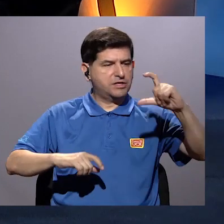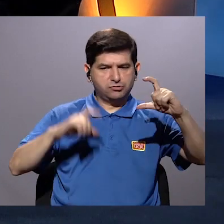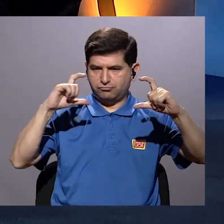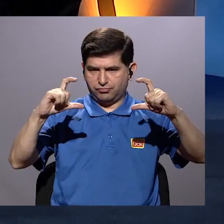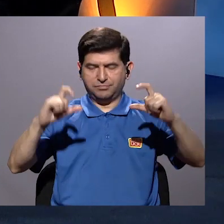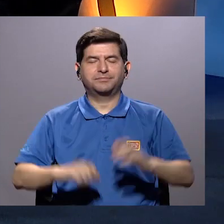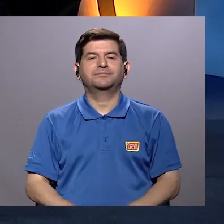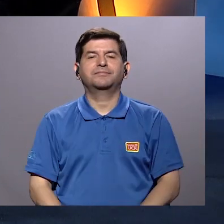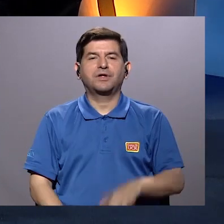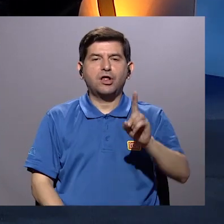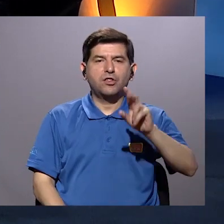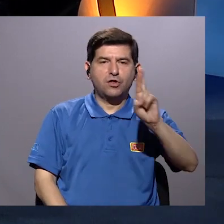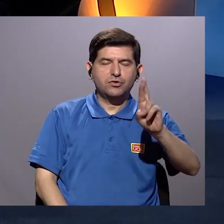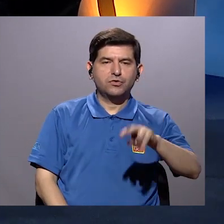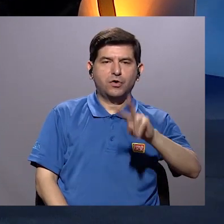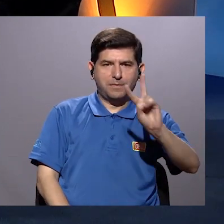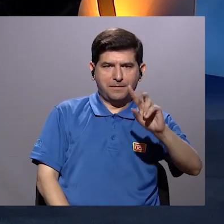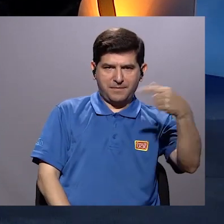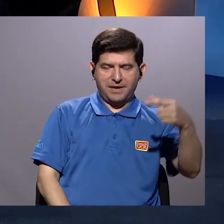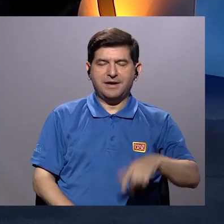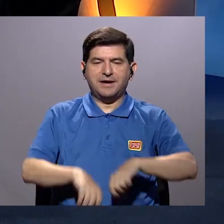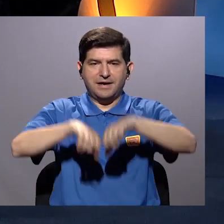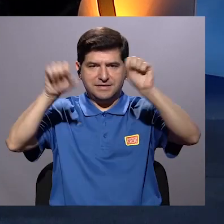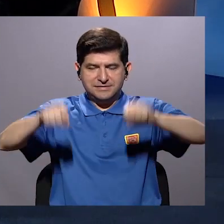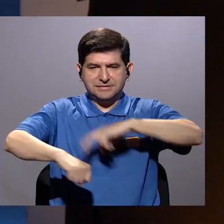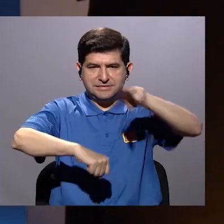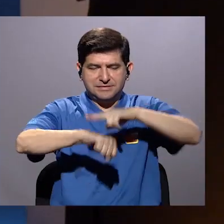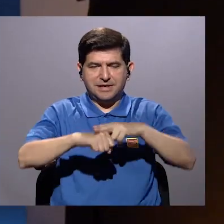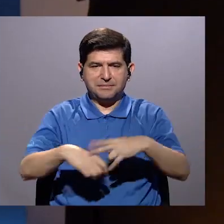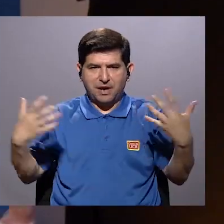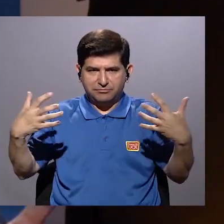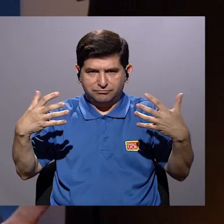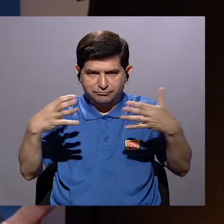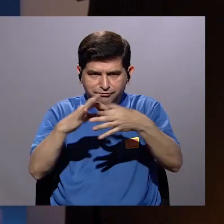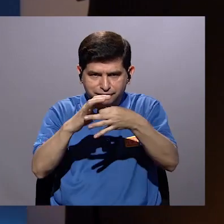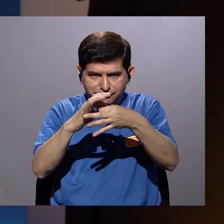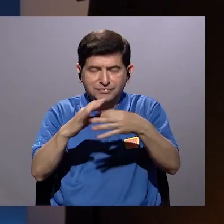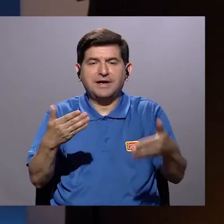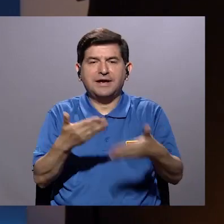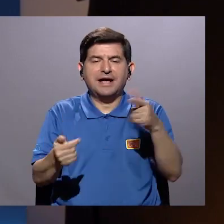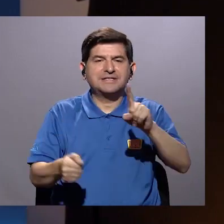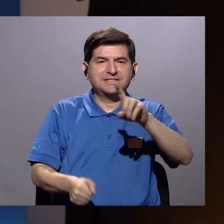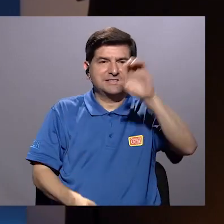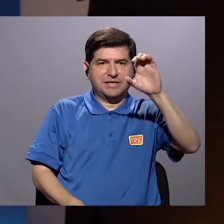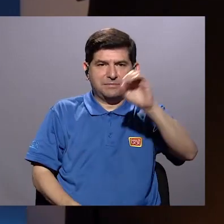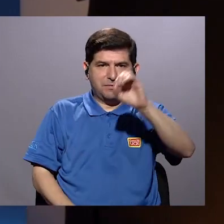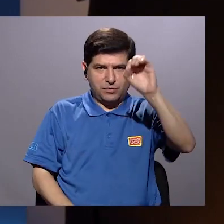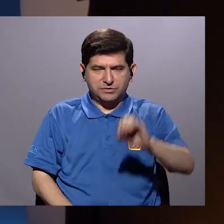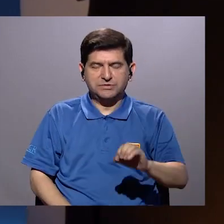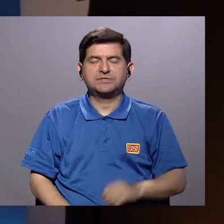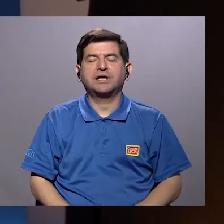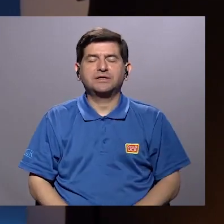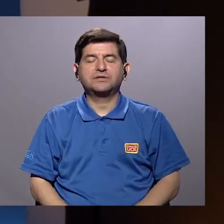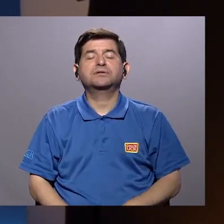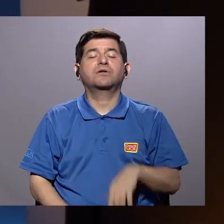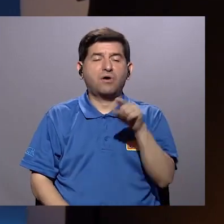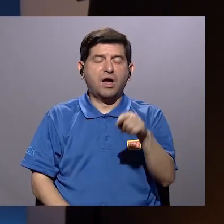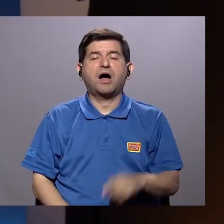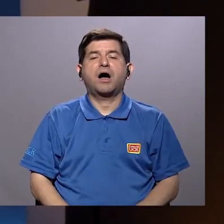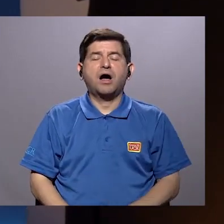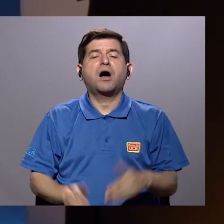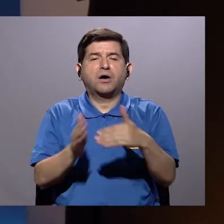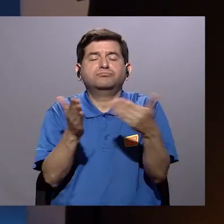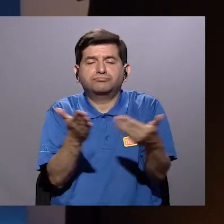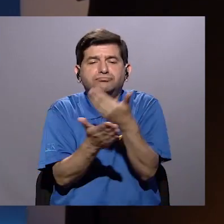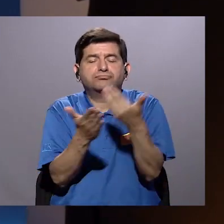Doctor Vega, el Sistema Nacional Interconectado se dice que es casi 100% renovable. Y